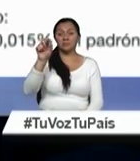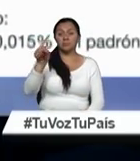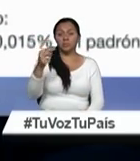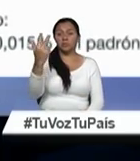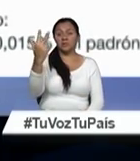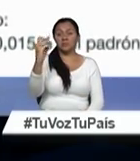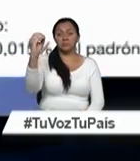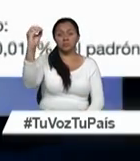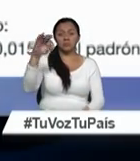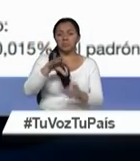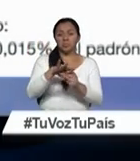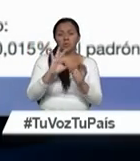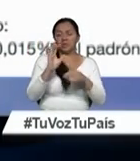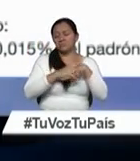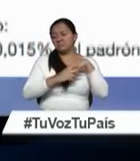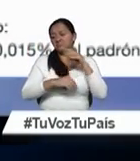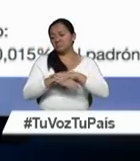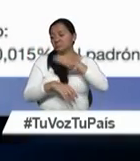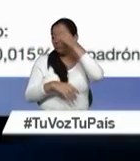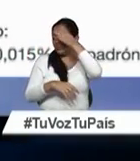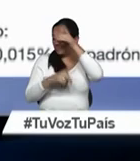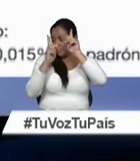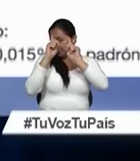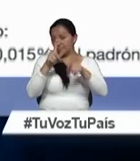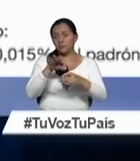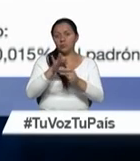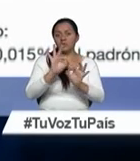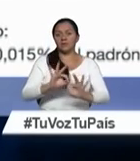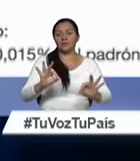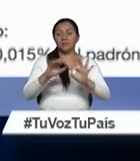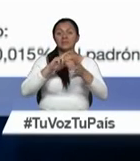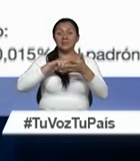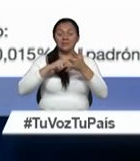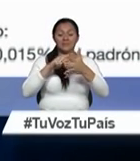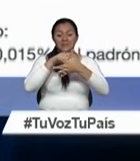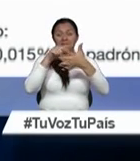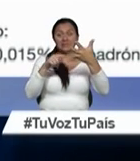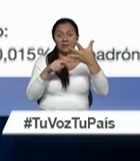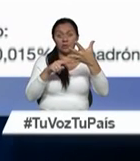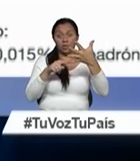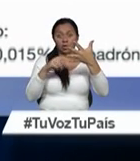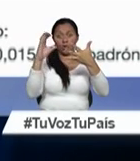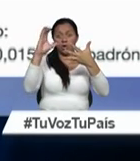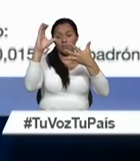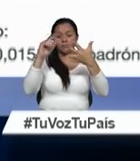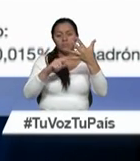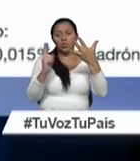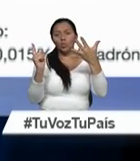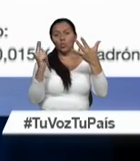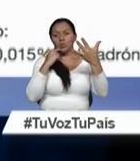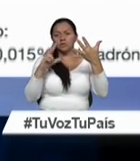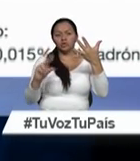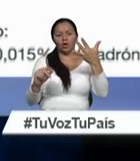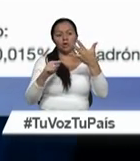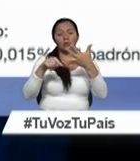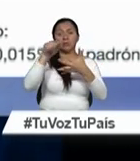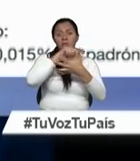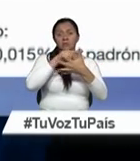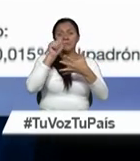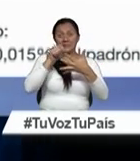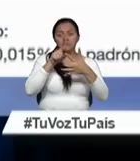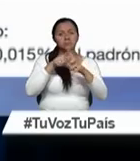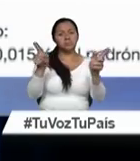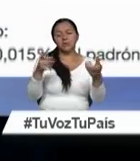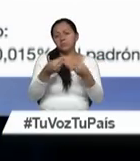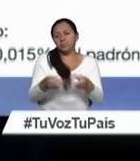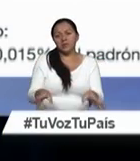63.3% no votaron. Es decir, de cada 5 colombianos, menos de 1 vota por el no, pero es suficiente para rechazar